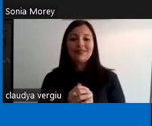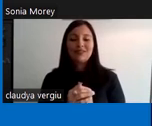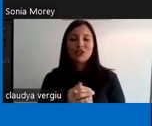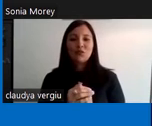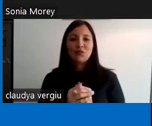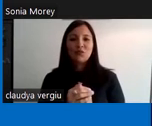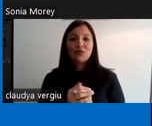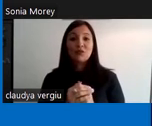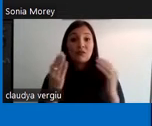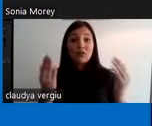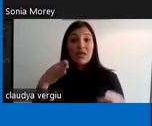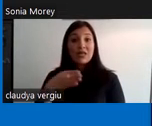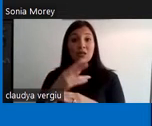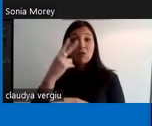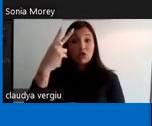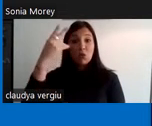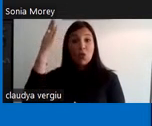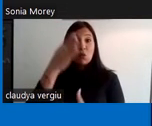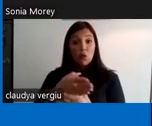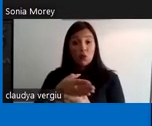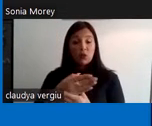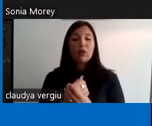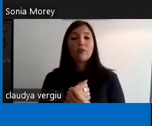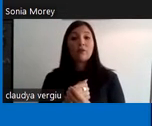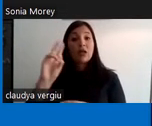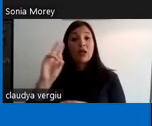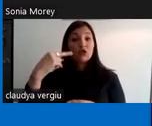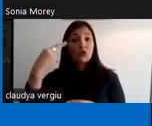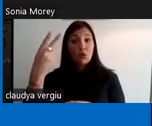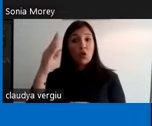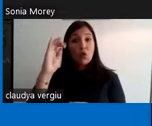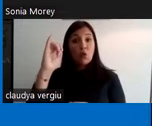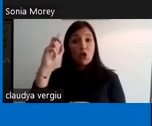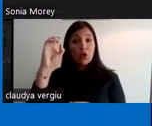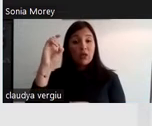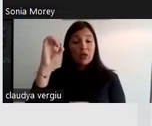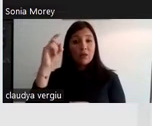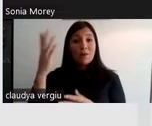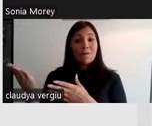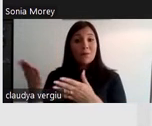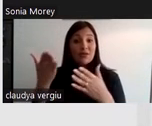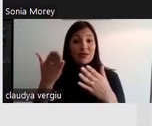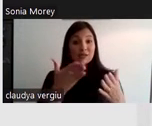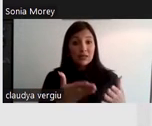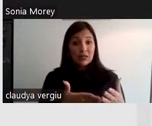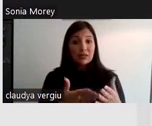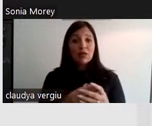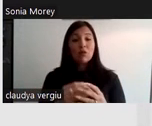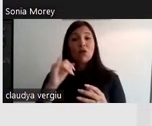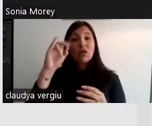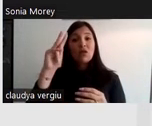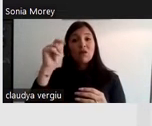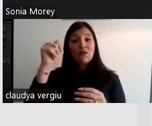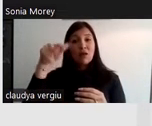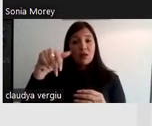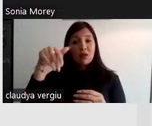y vamos a iniciar el segundo bloque en este segundo bloque vamos a vamos a presentar primero por delante a Iván madueño él